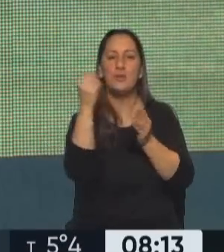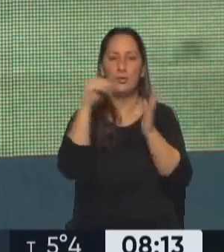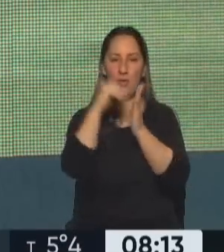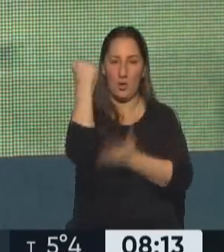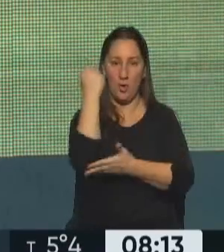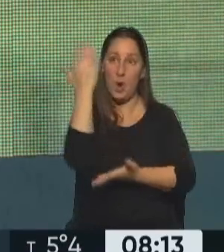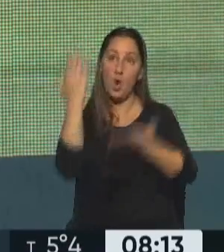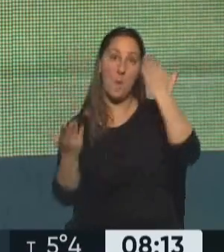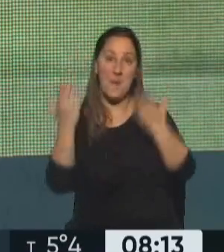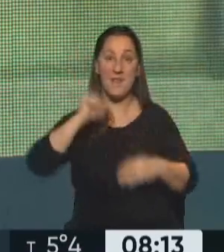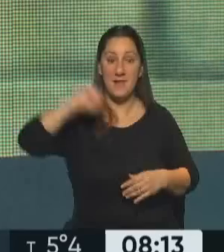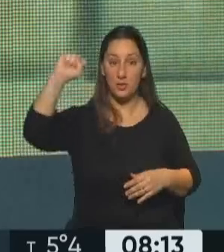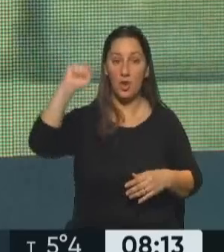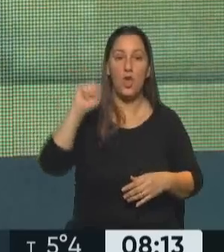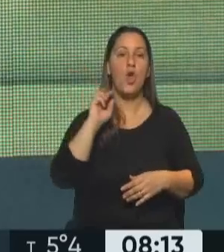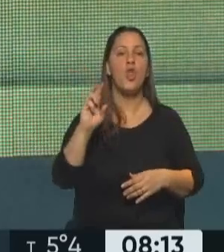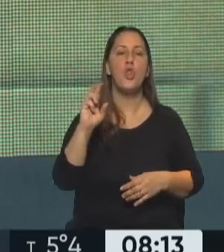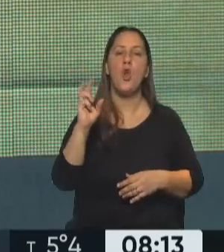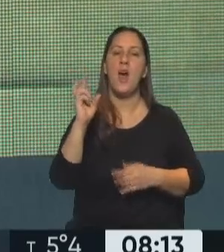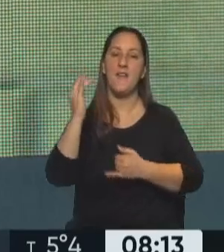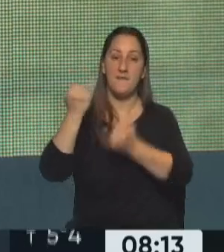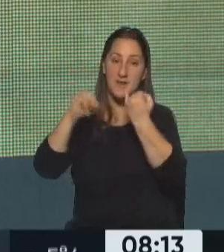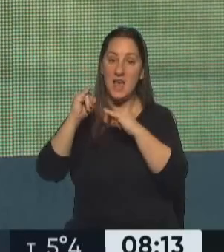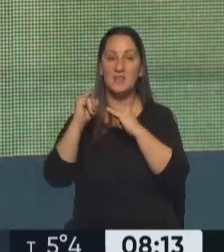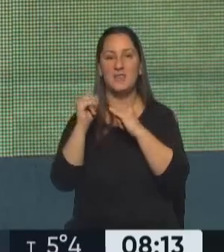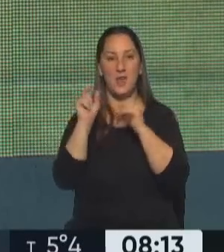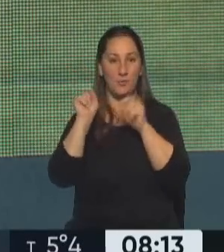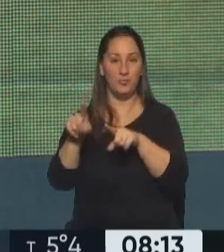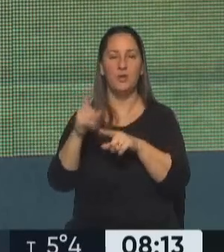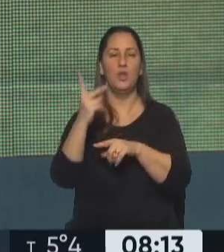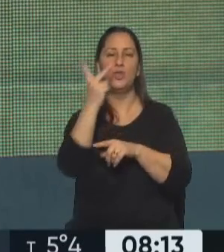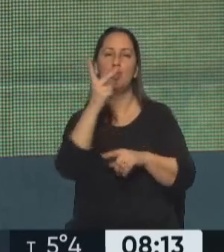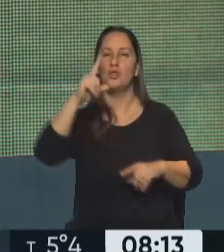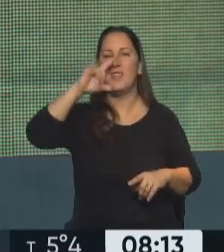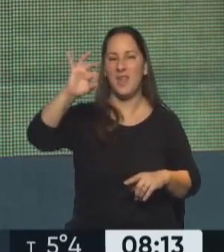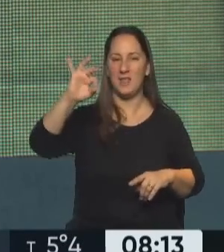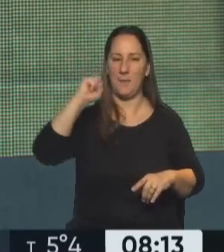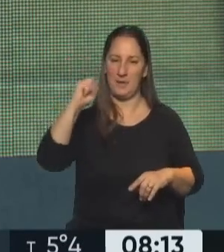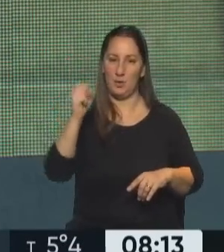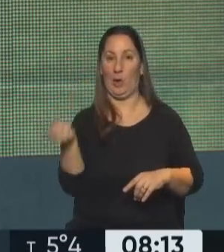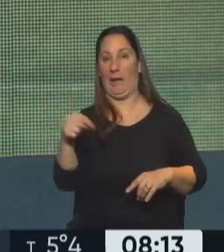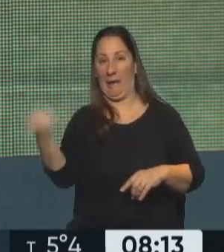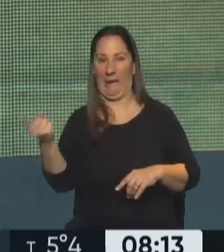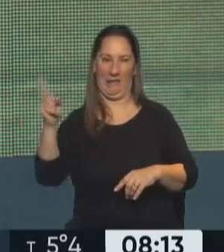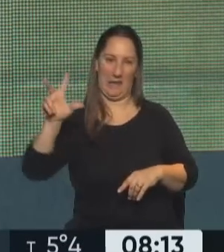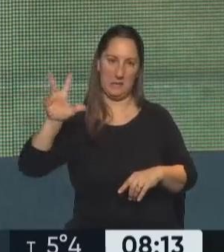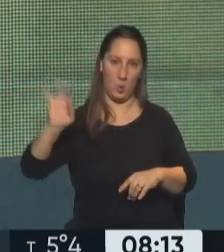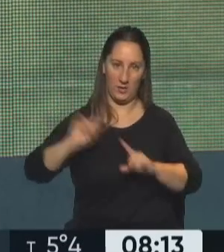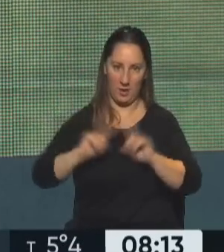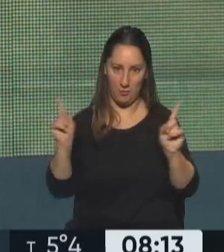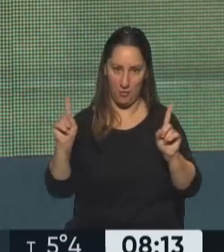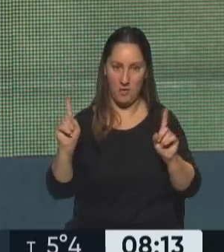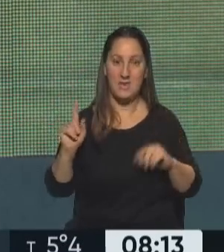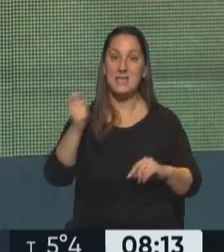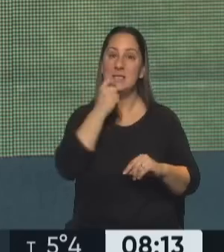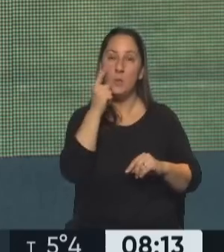la inflación, los dólares financieros deberían estar cercanos más a 270 pesos que a 350 pesos, si vos ves